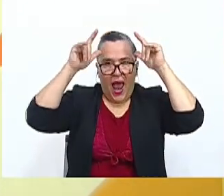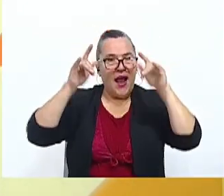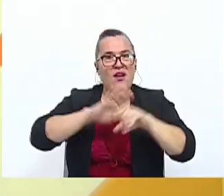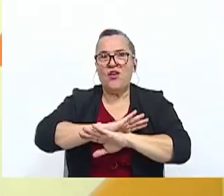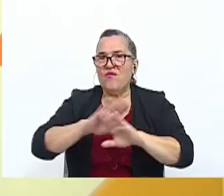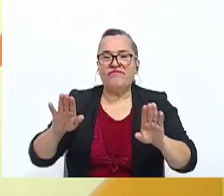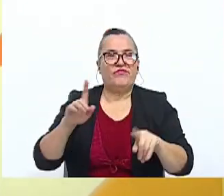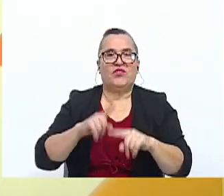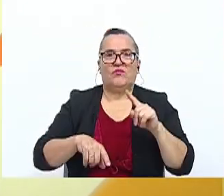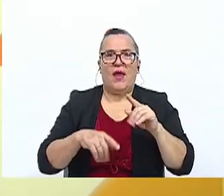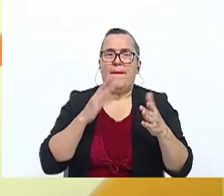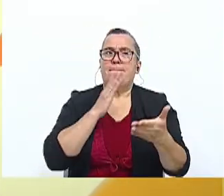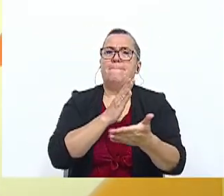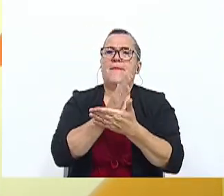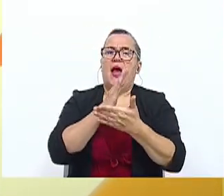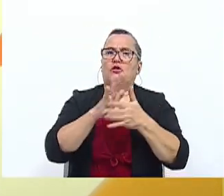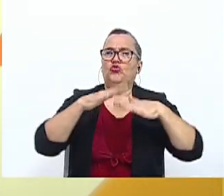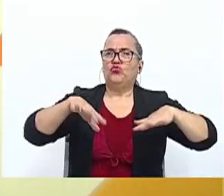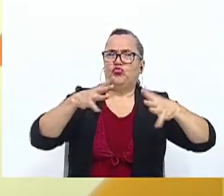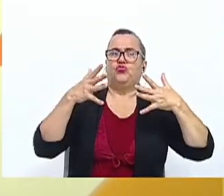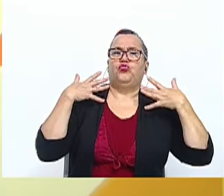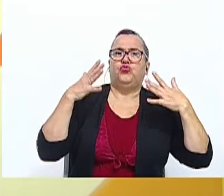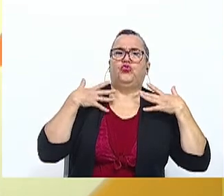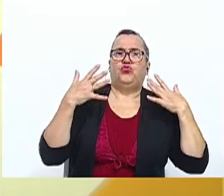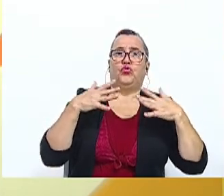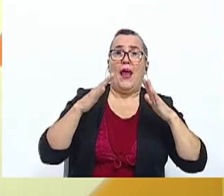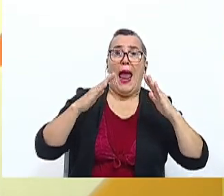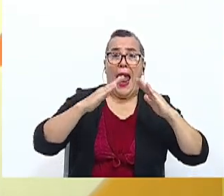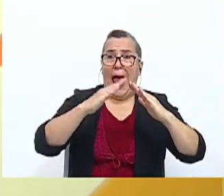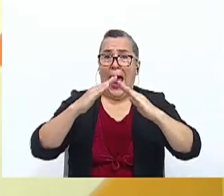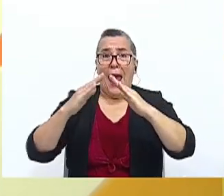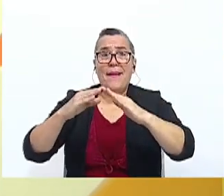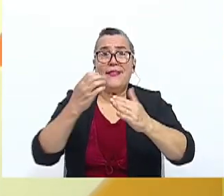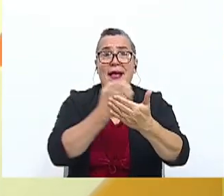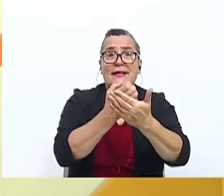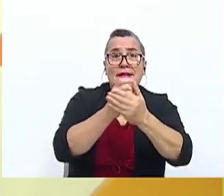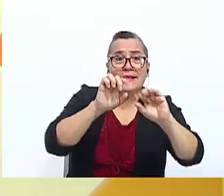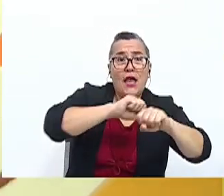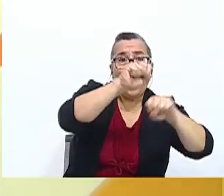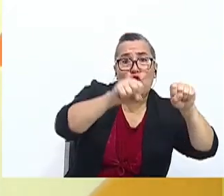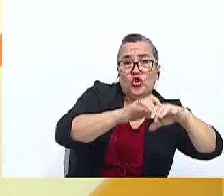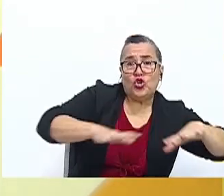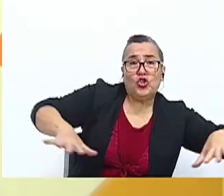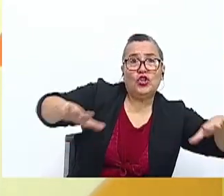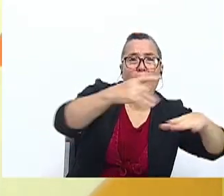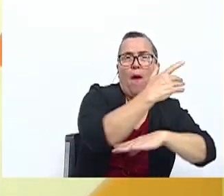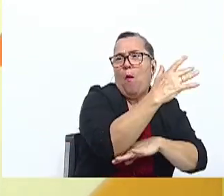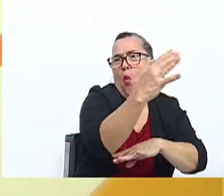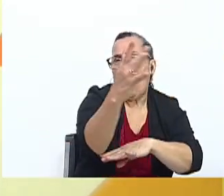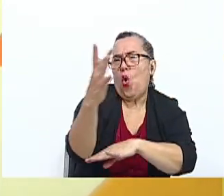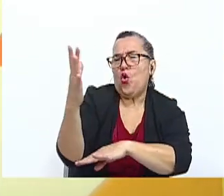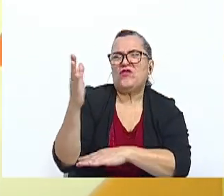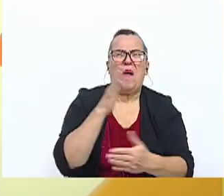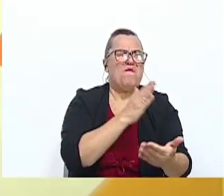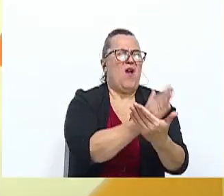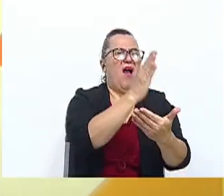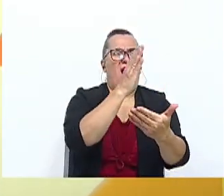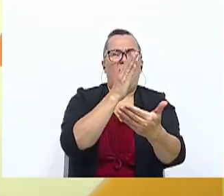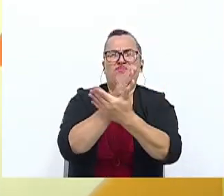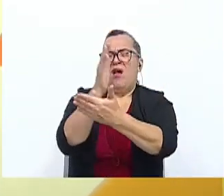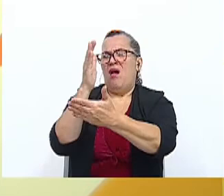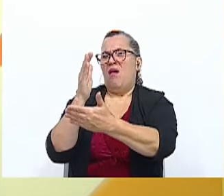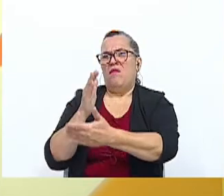impacto ambiental es bastante. La destrucción de hábitats, de ecosistemas, de la cobertura boscosa, esos túneles